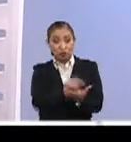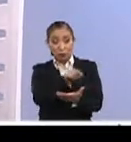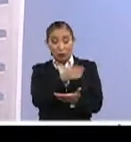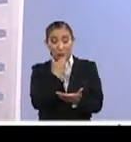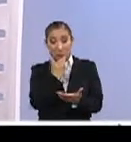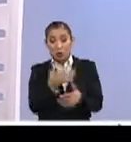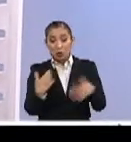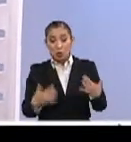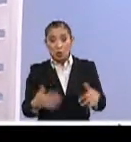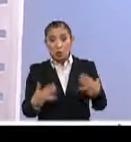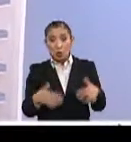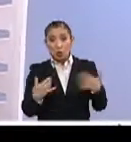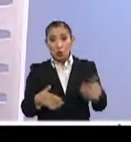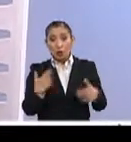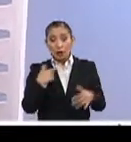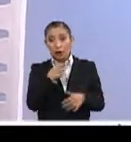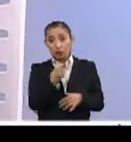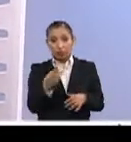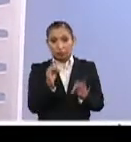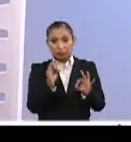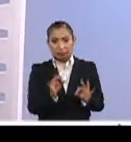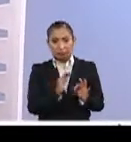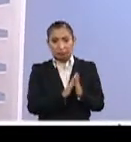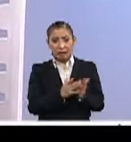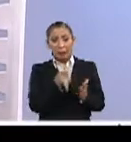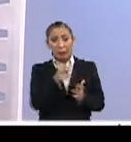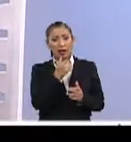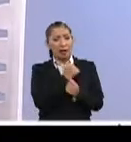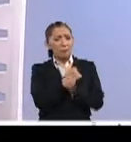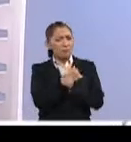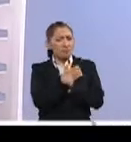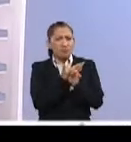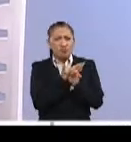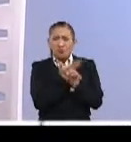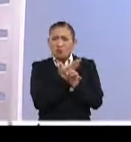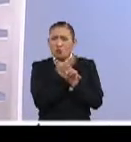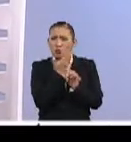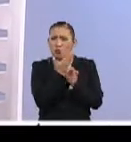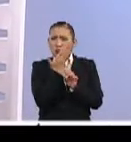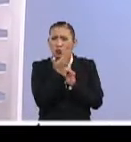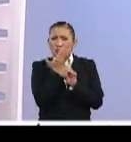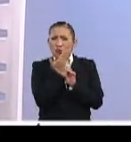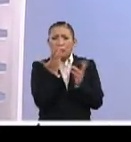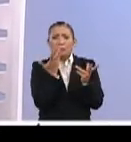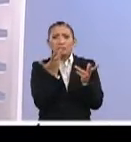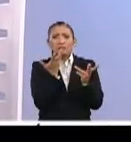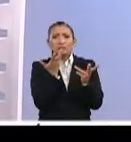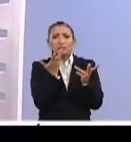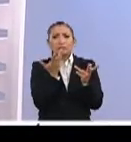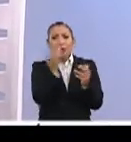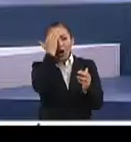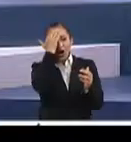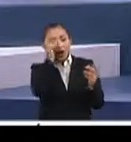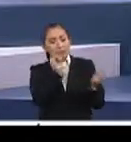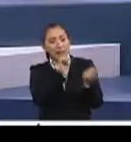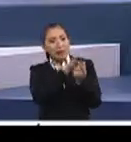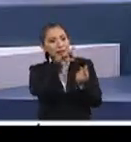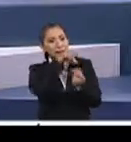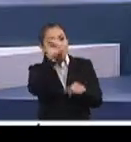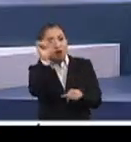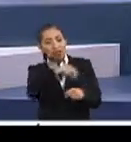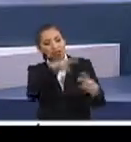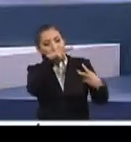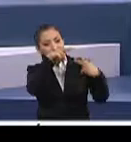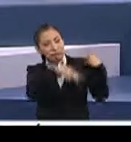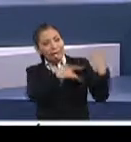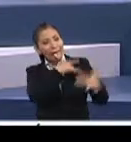podría hasta replicar, ¿no?, de una manera literaria, porque fue un amor muy, muy fugaz, en el sentido de que se conocen, casi en